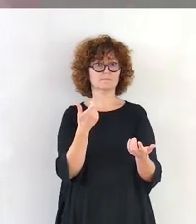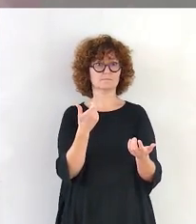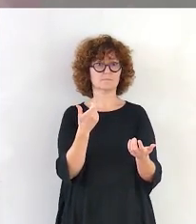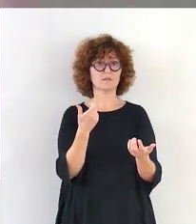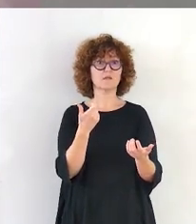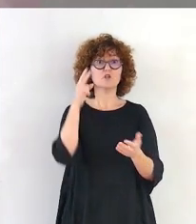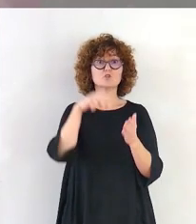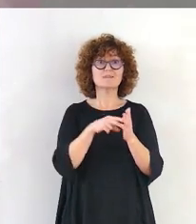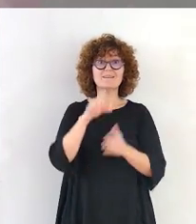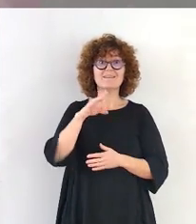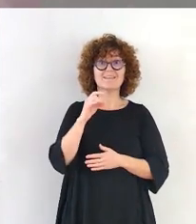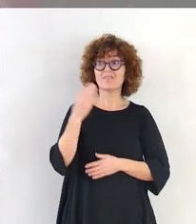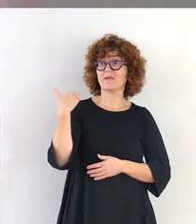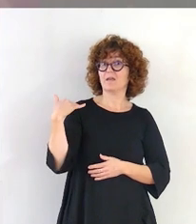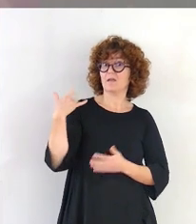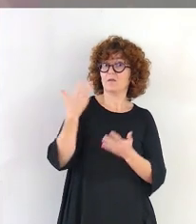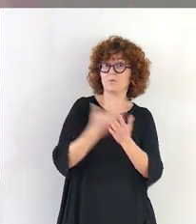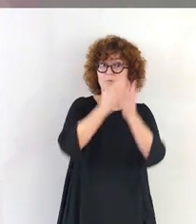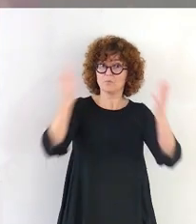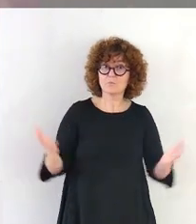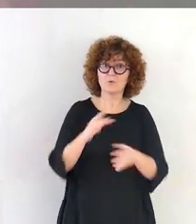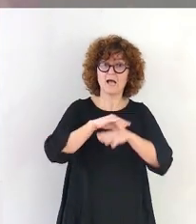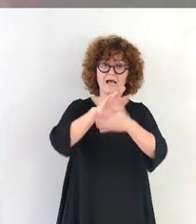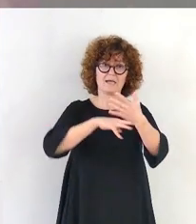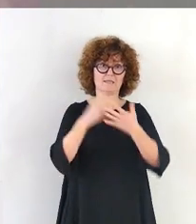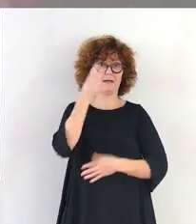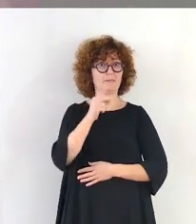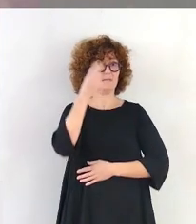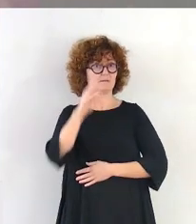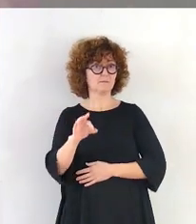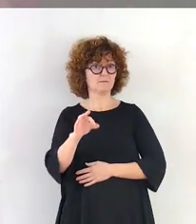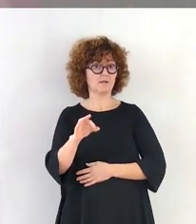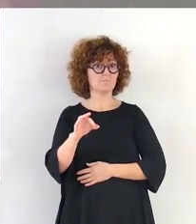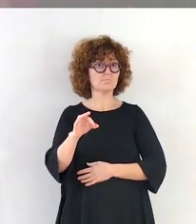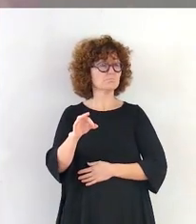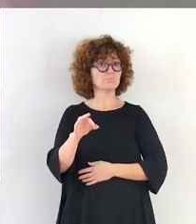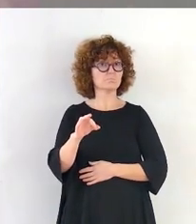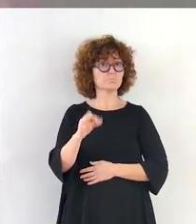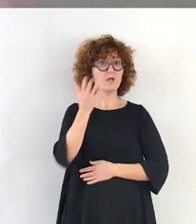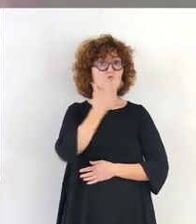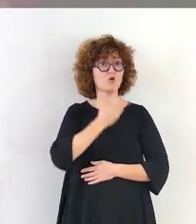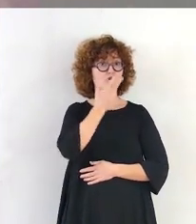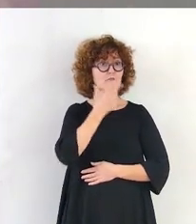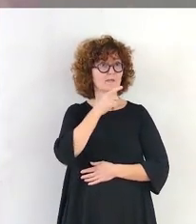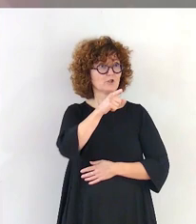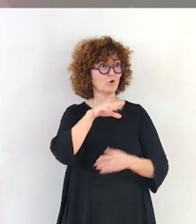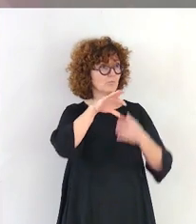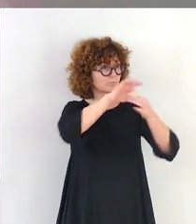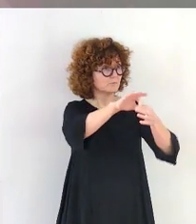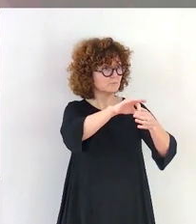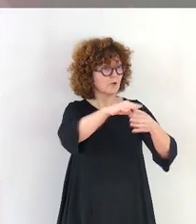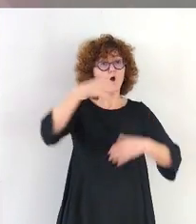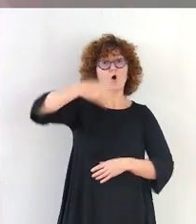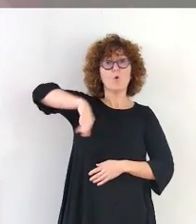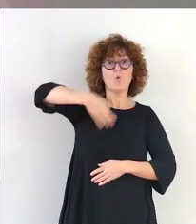el año 2015 intentando promocionar la agenda 2030 nunca habíamos conseguido que alcanzara el nivel de conocimiento que tenía como ese momento con la